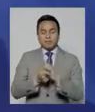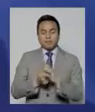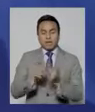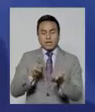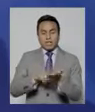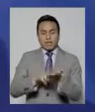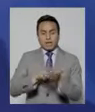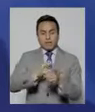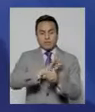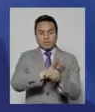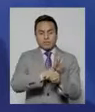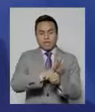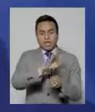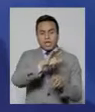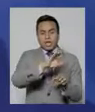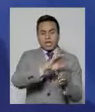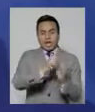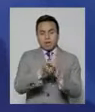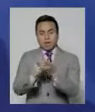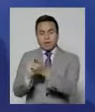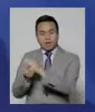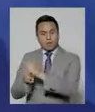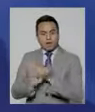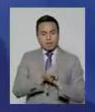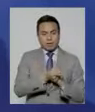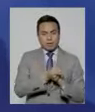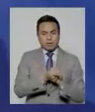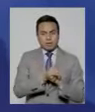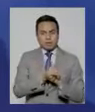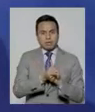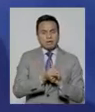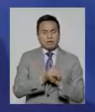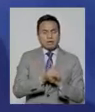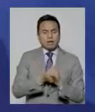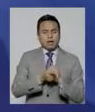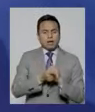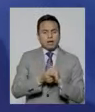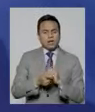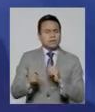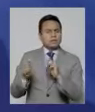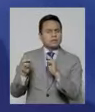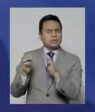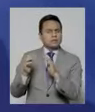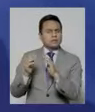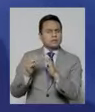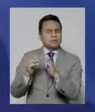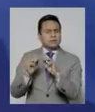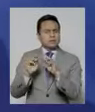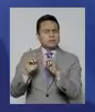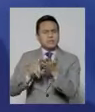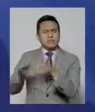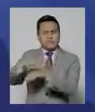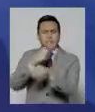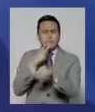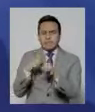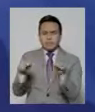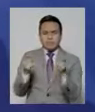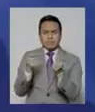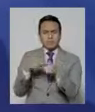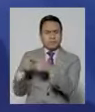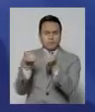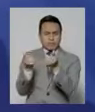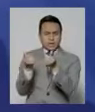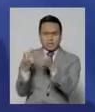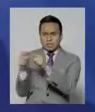al cambiar el virus de un lugar con mucho espacio, con casas grandes, con su realidad socioeconómica